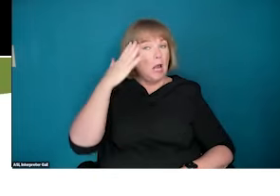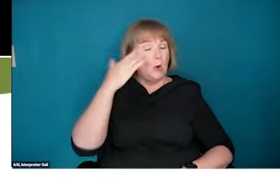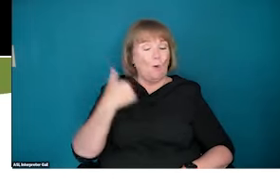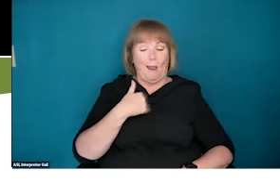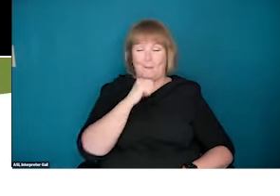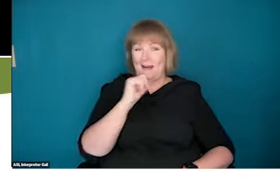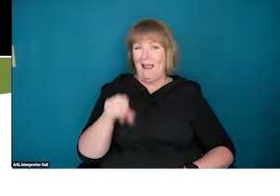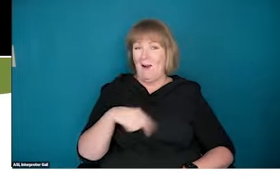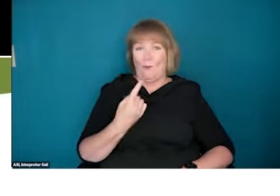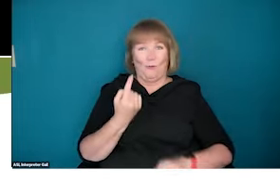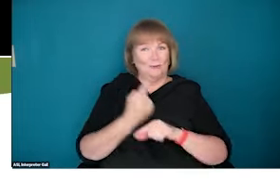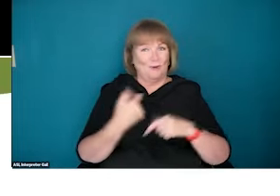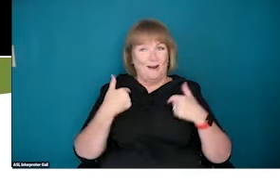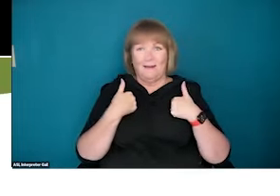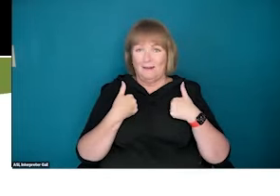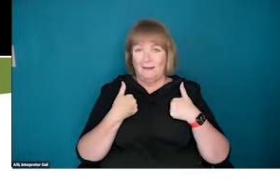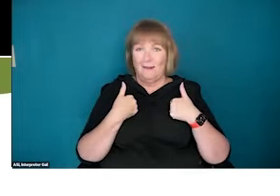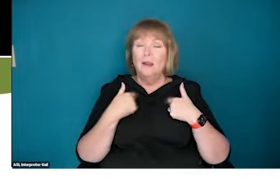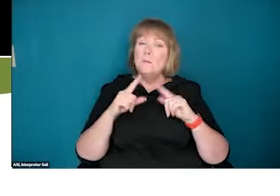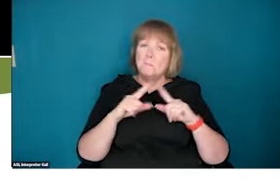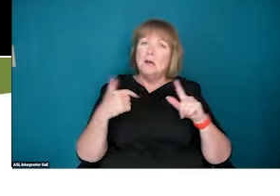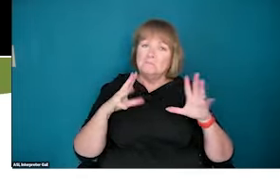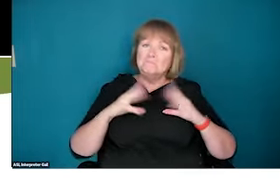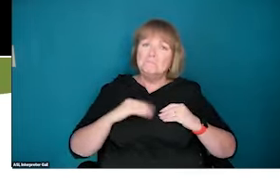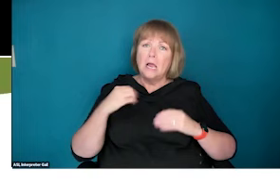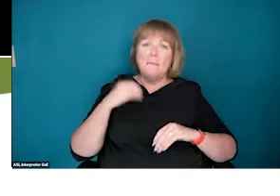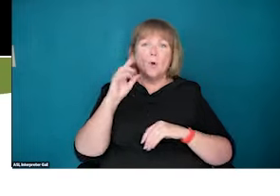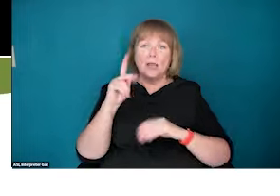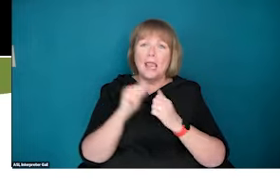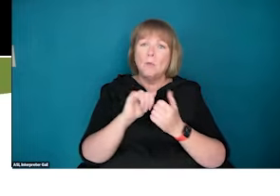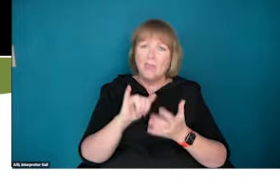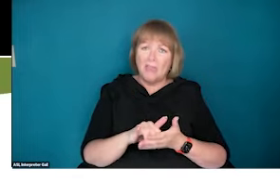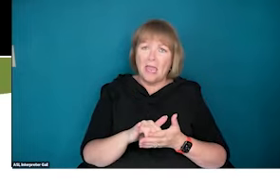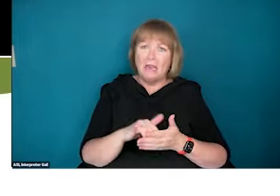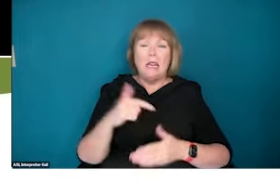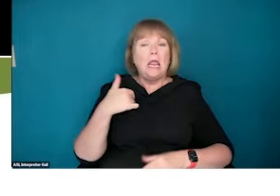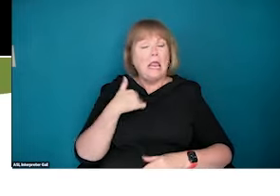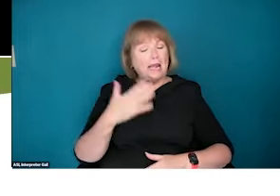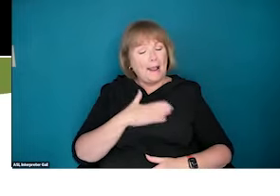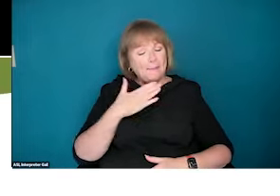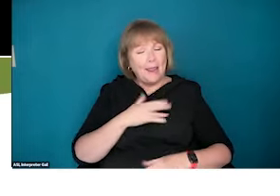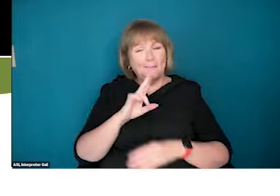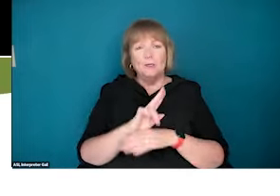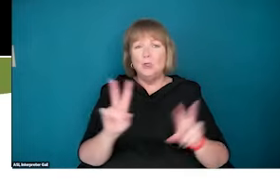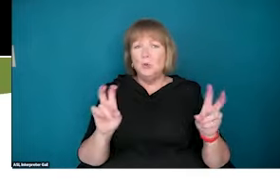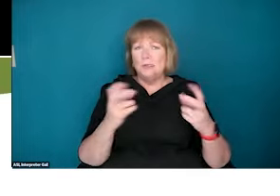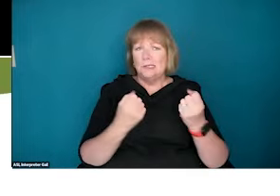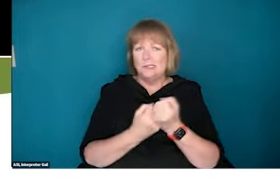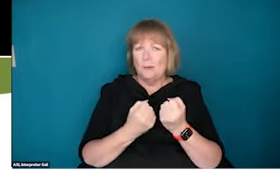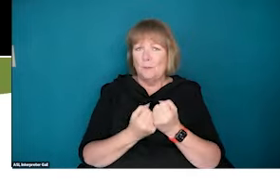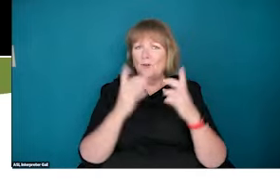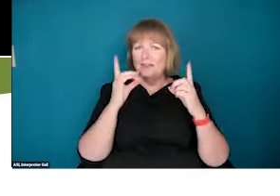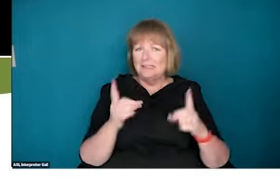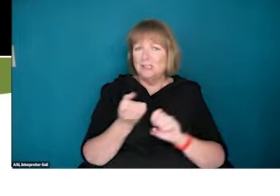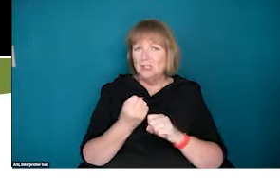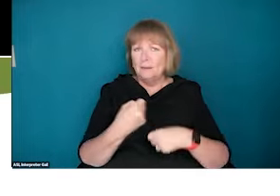esto. Entonces, el siempre apoyarnos a tomar la decisión de forma más involucrándose más o menos de acuerdo con la decisión